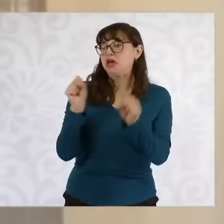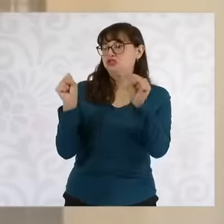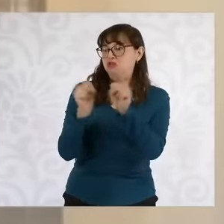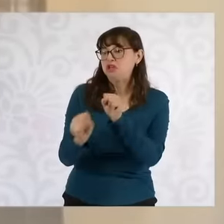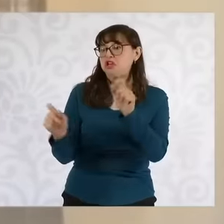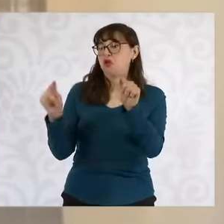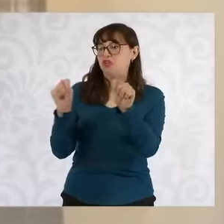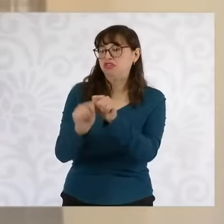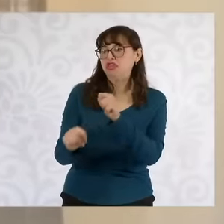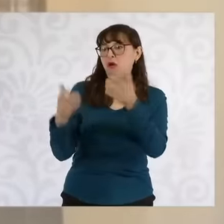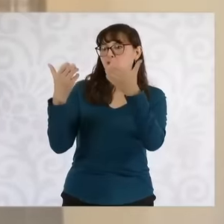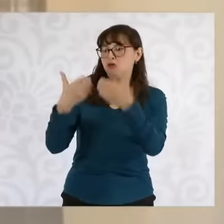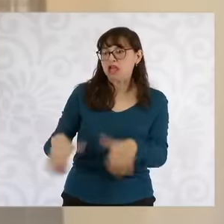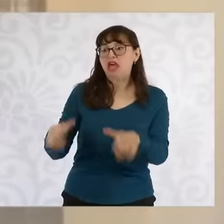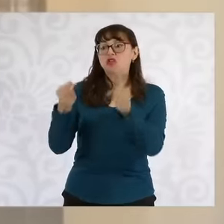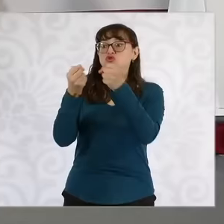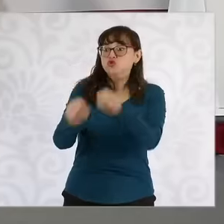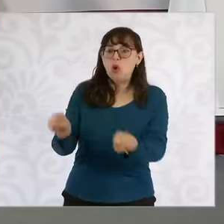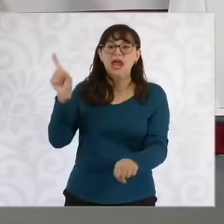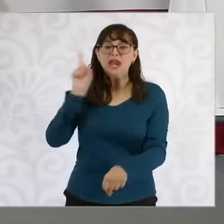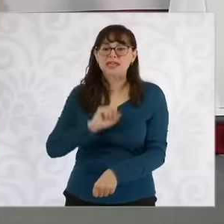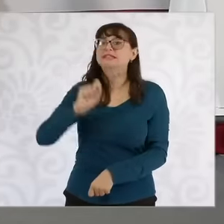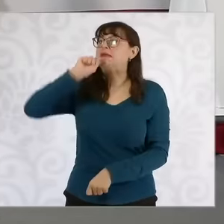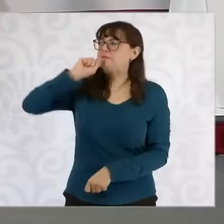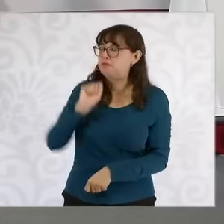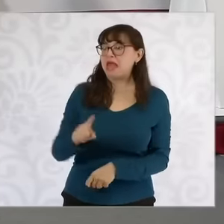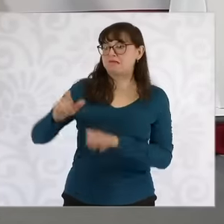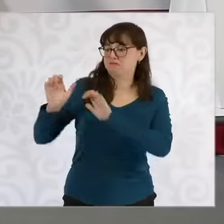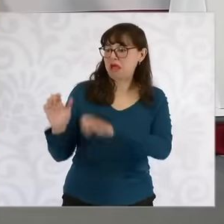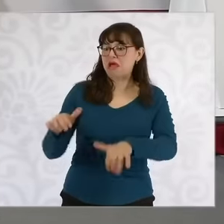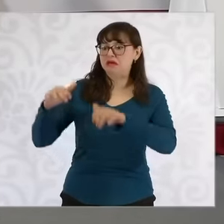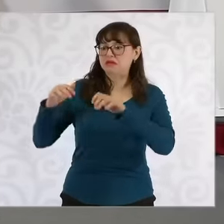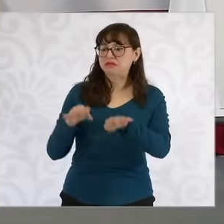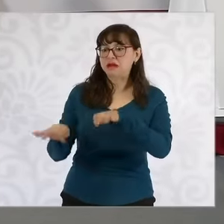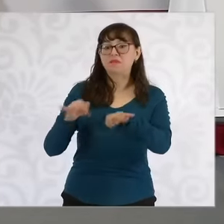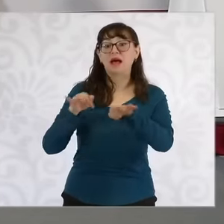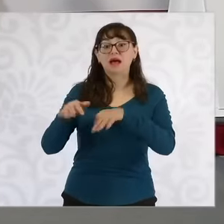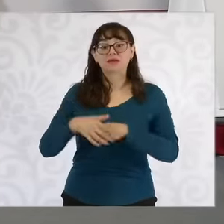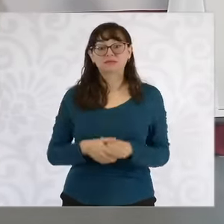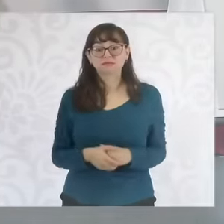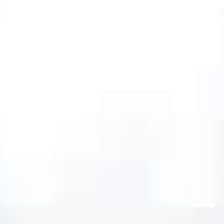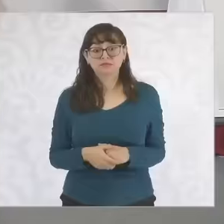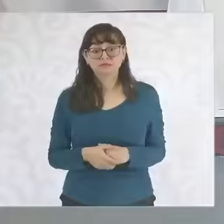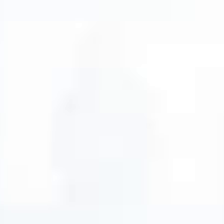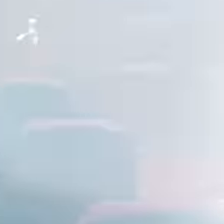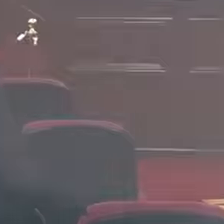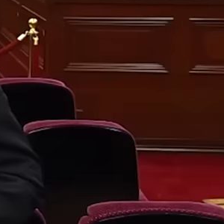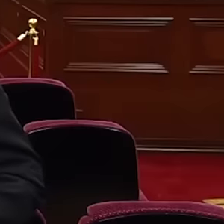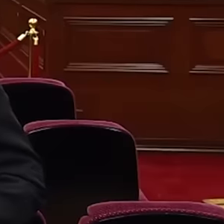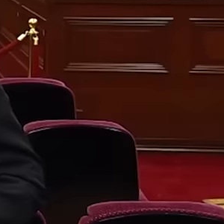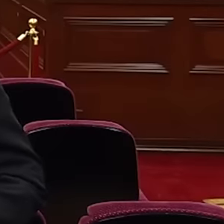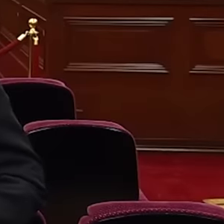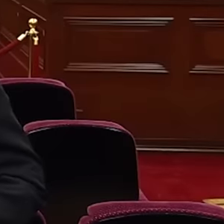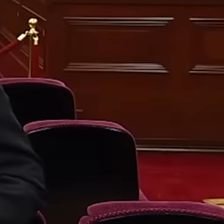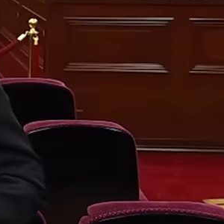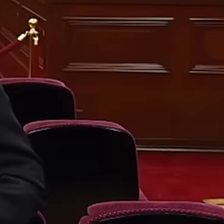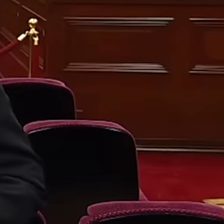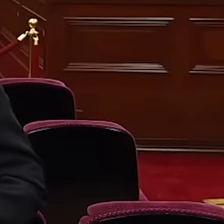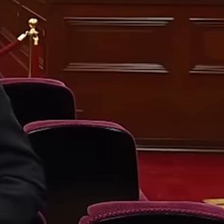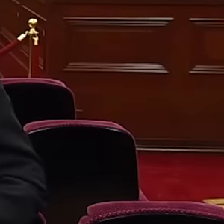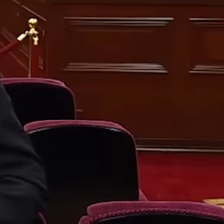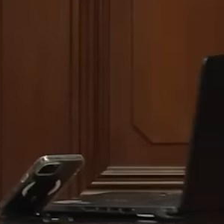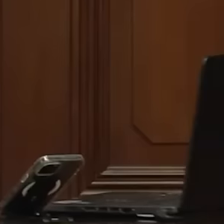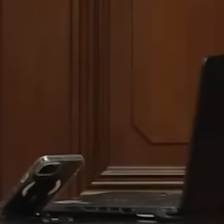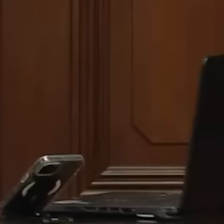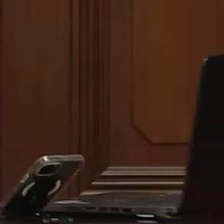Poder Judicial de la Federación desde las entrañas de sus oficinas federales y estatales. Es